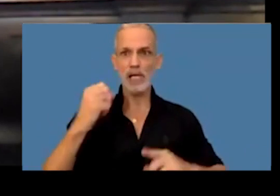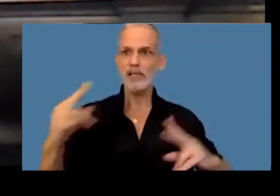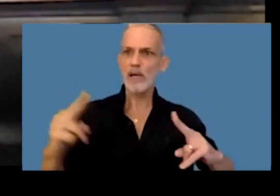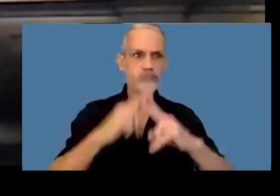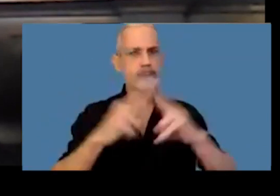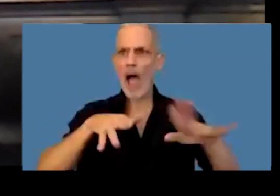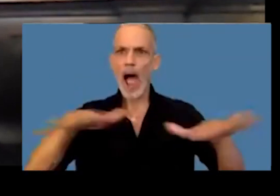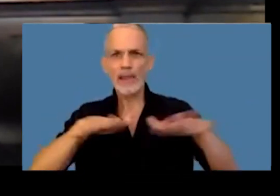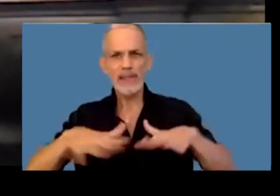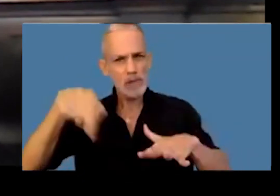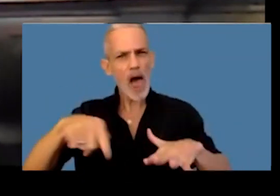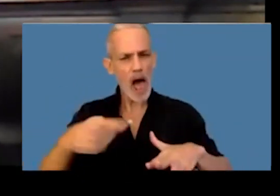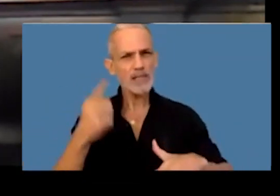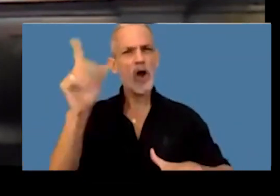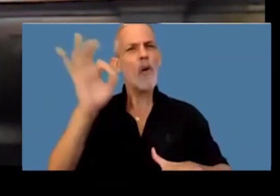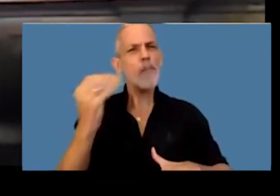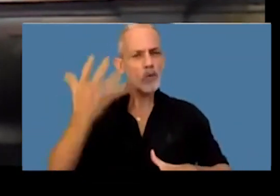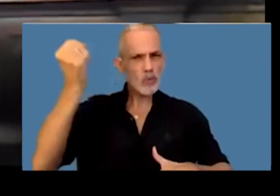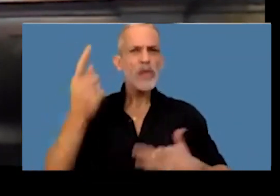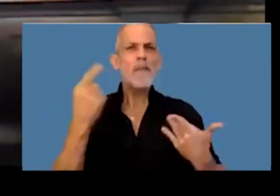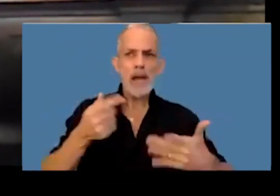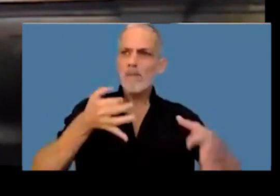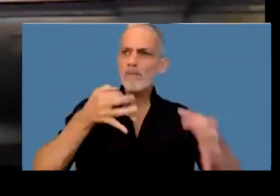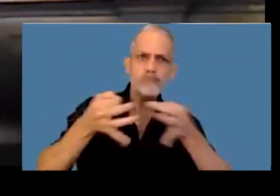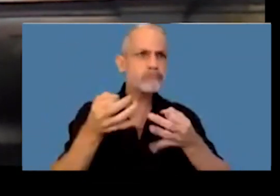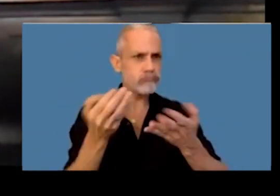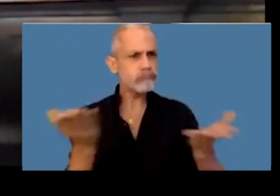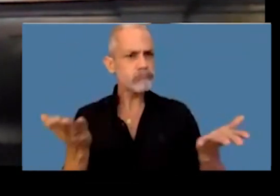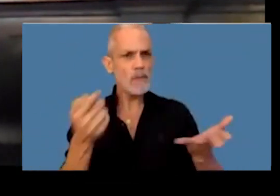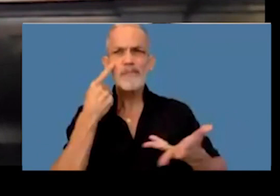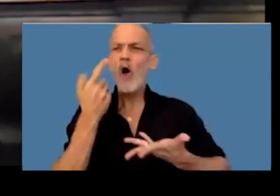estas oportunidades que tenemos para charlar, para dar a conocer